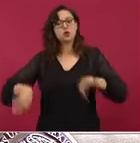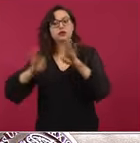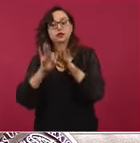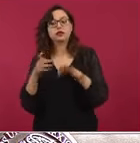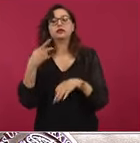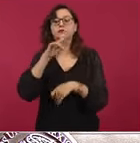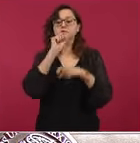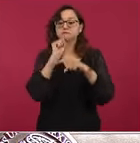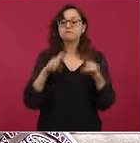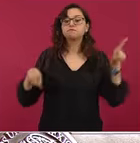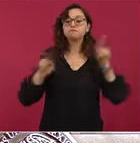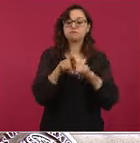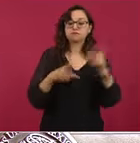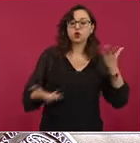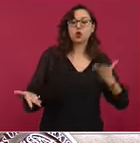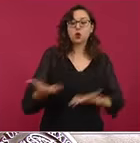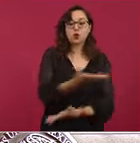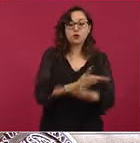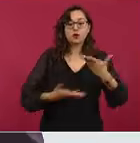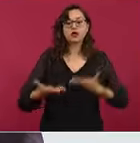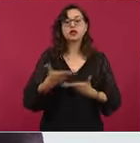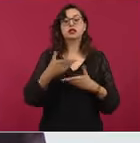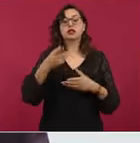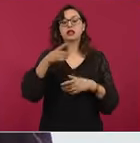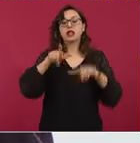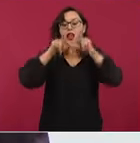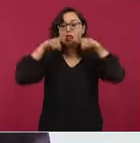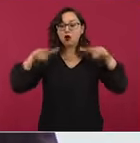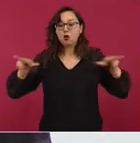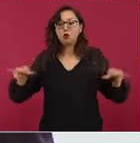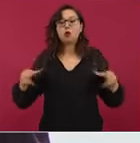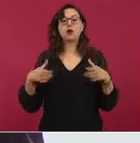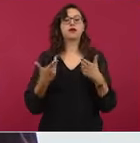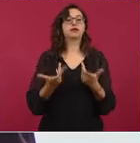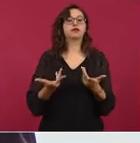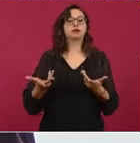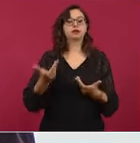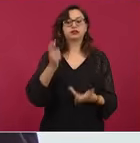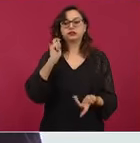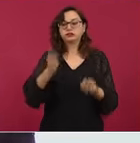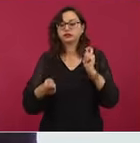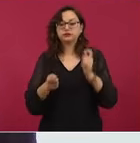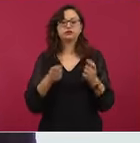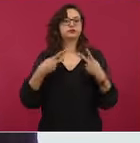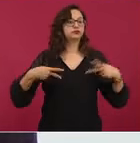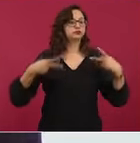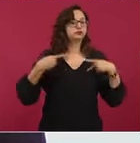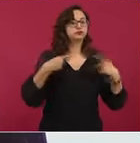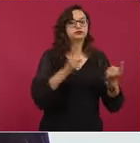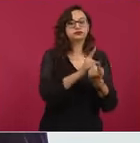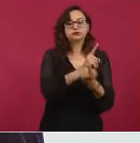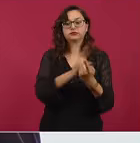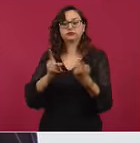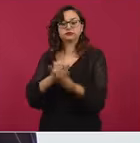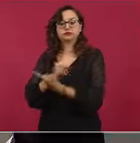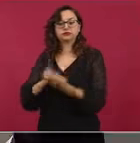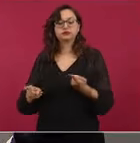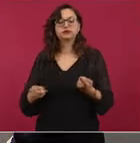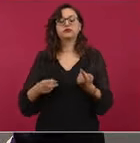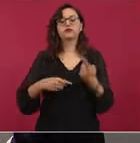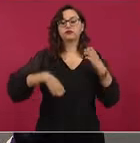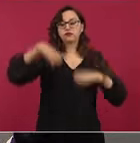capacidad de relacionarse, el desarrollo del lenguaje, los significados de la socialización con personas de su edad y de otras